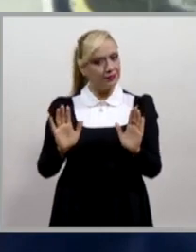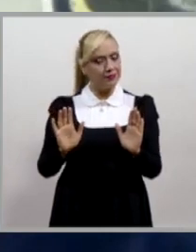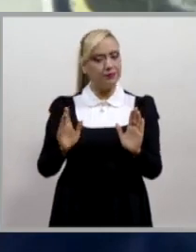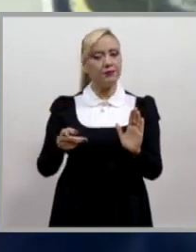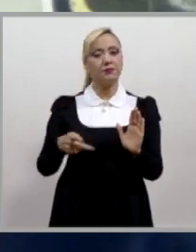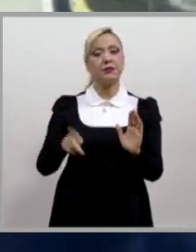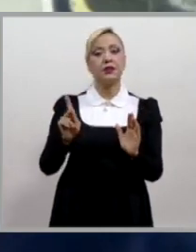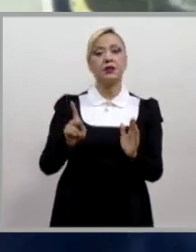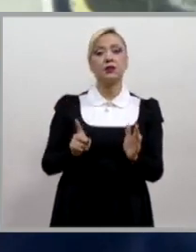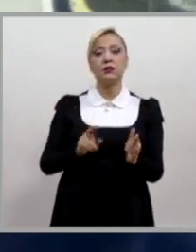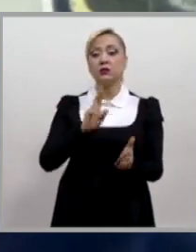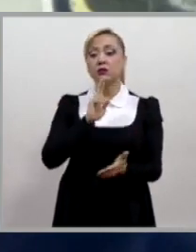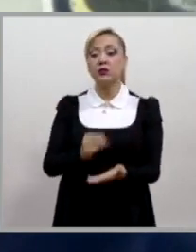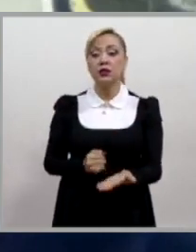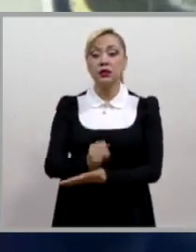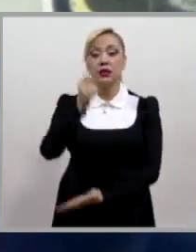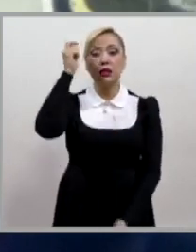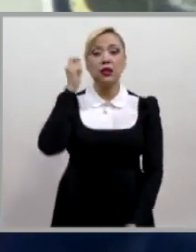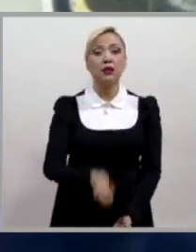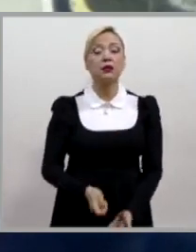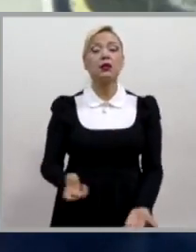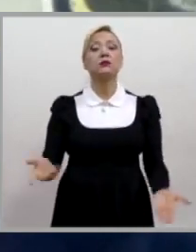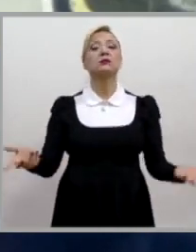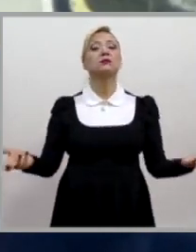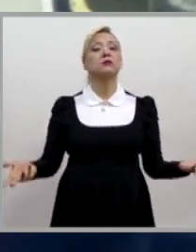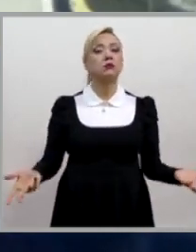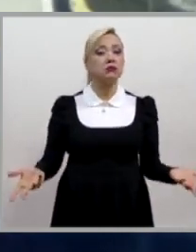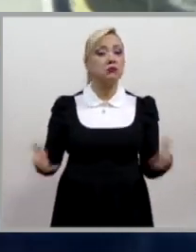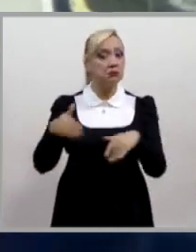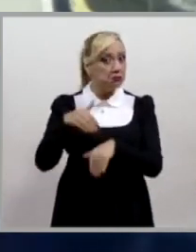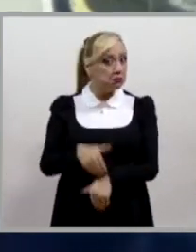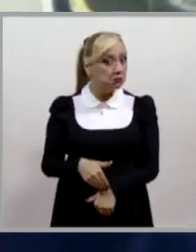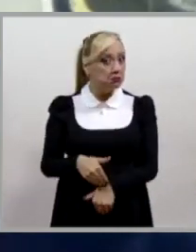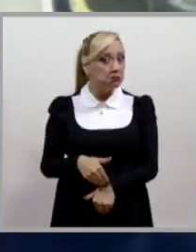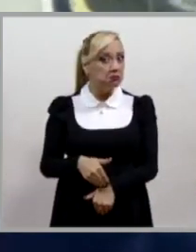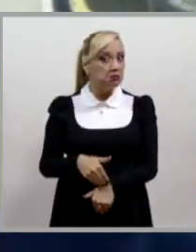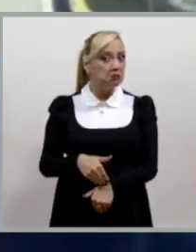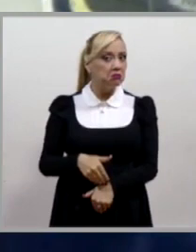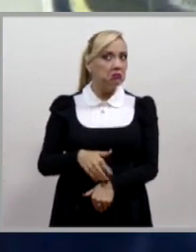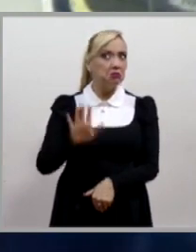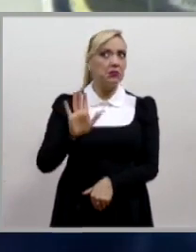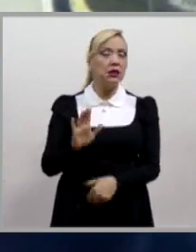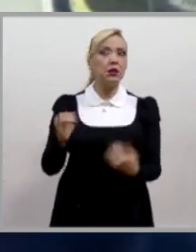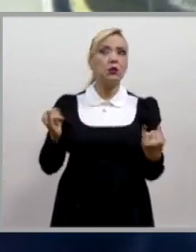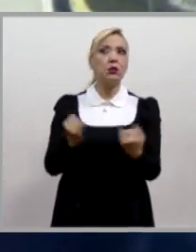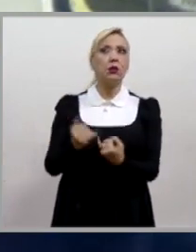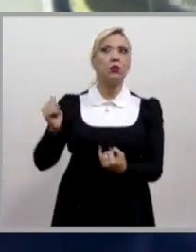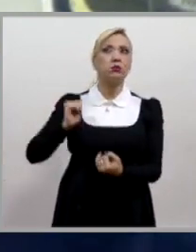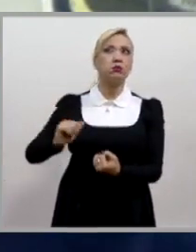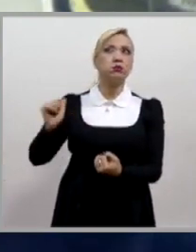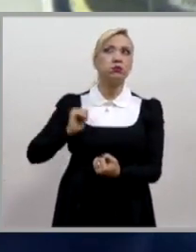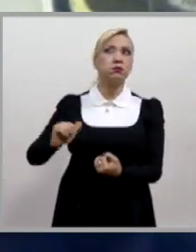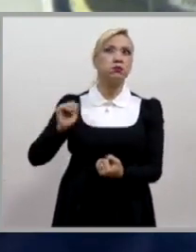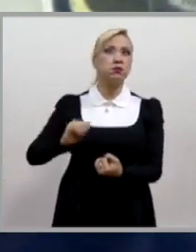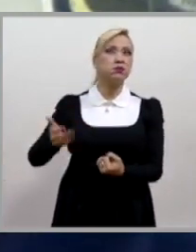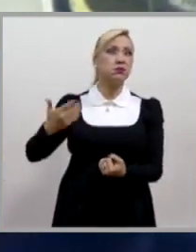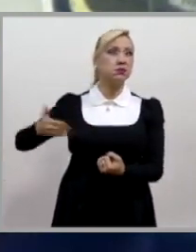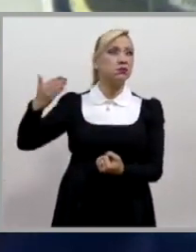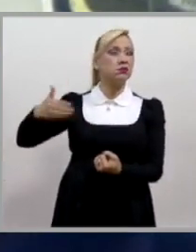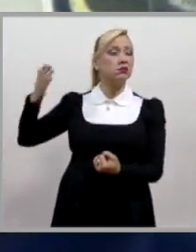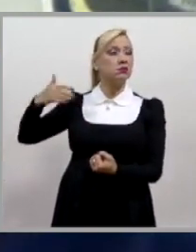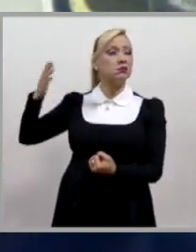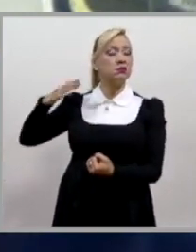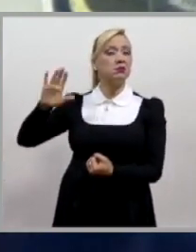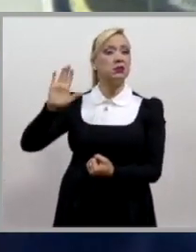de ejecución de sentencias muy similar al que había desde hace pues, casi épocas de antaño, es decir, sigue siendo